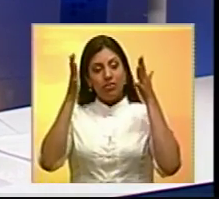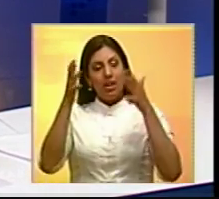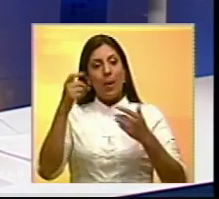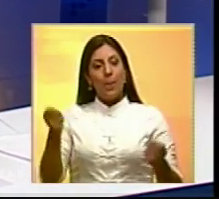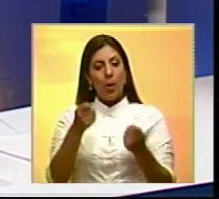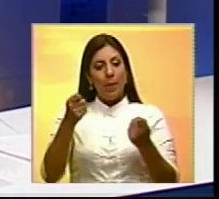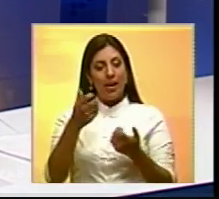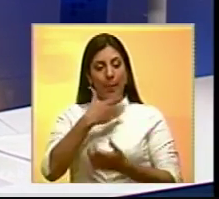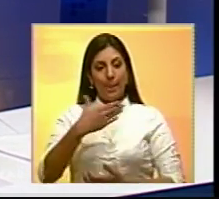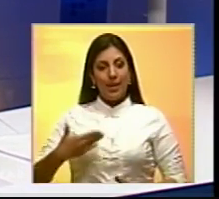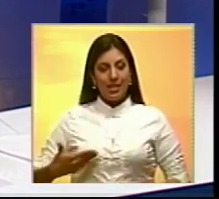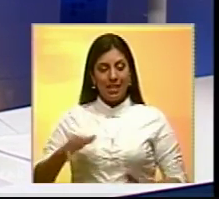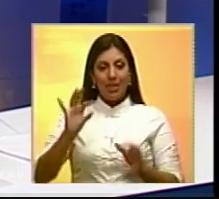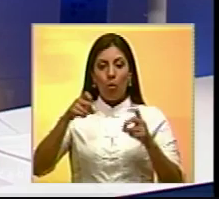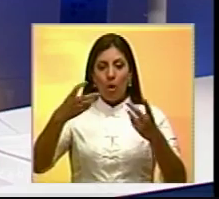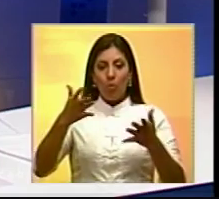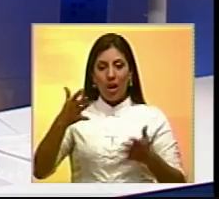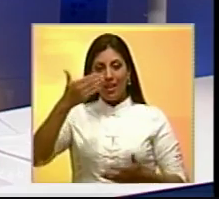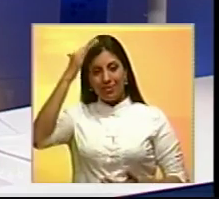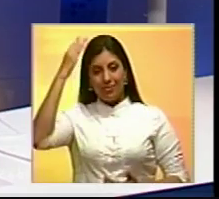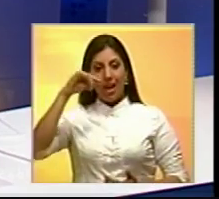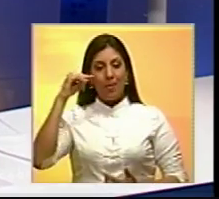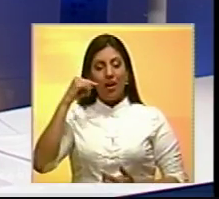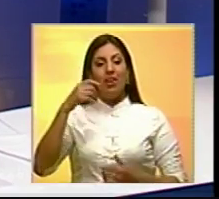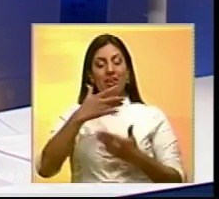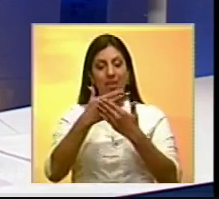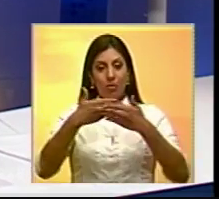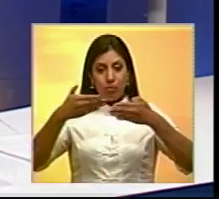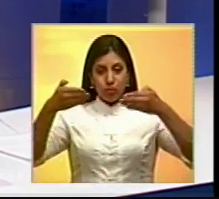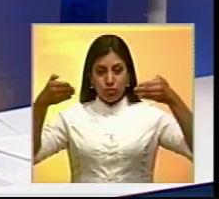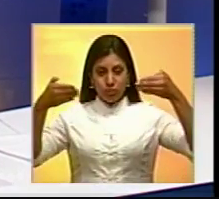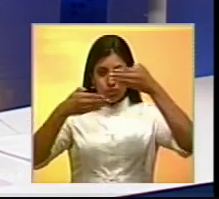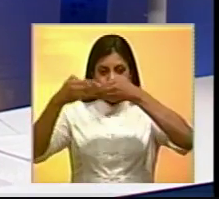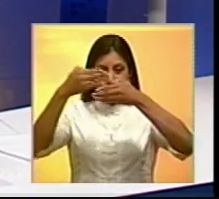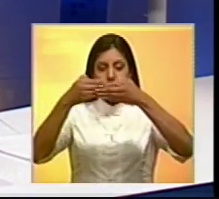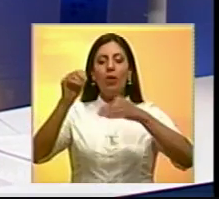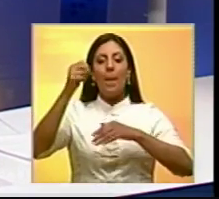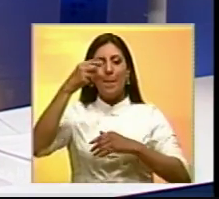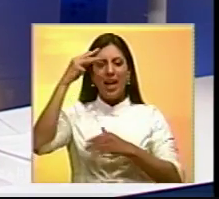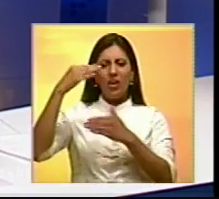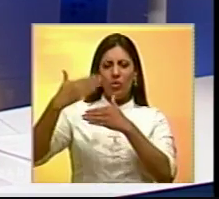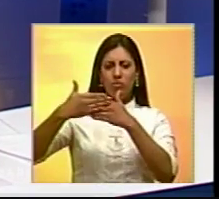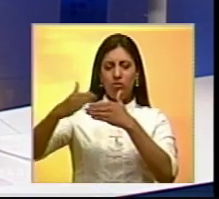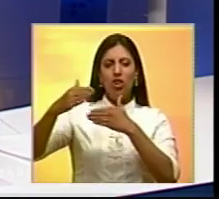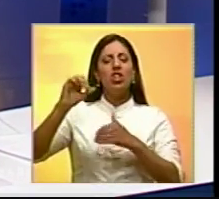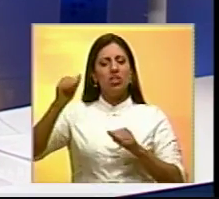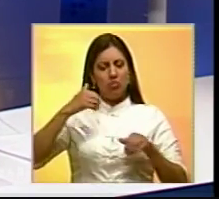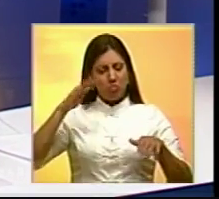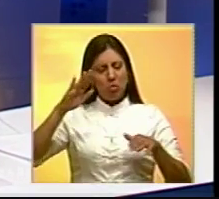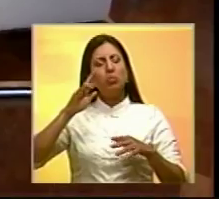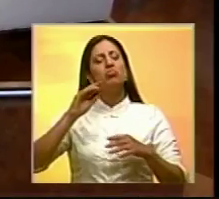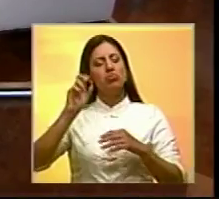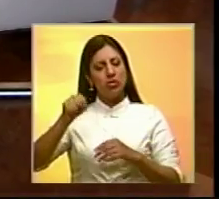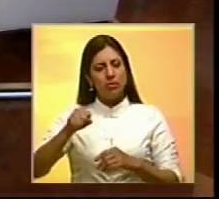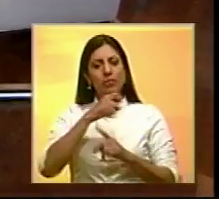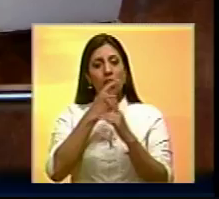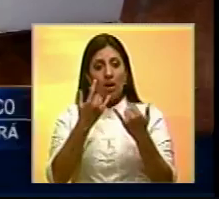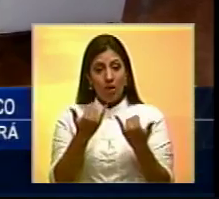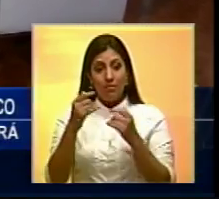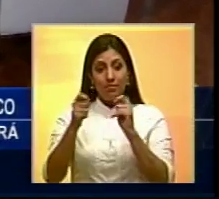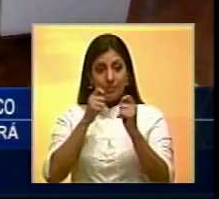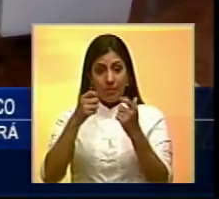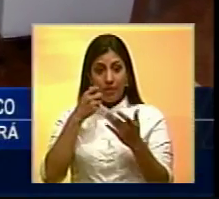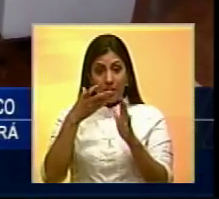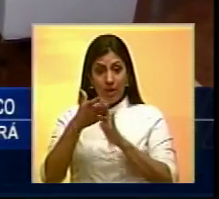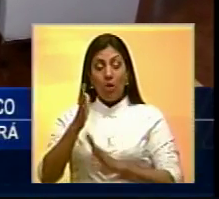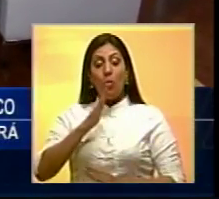presidente electo Donald Trump, insistió en que el muro con México sí se construirá por ser una promesa electoral. Durante una entrevista